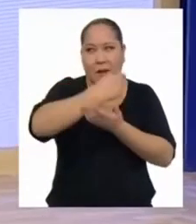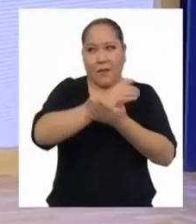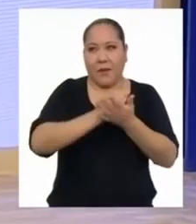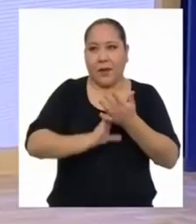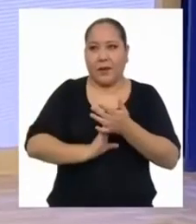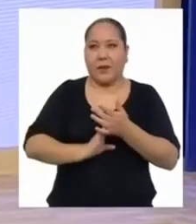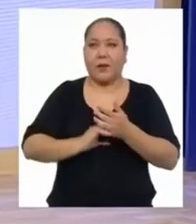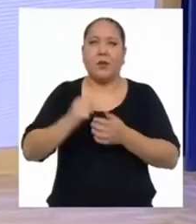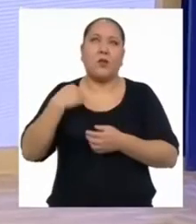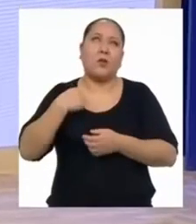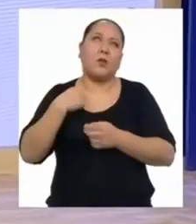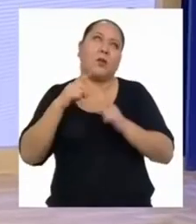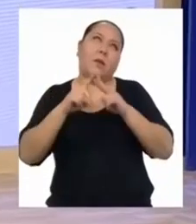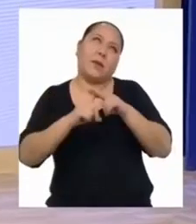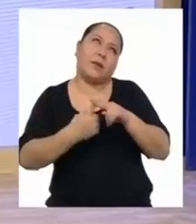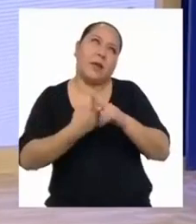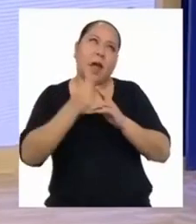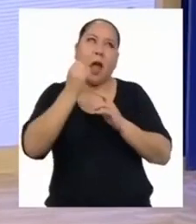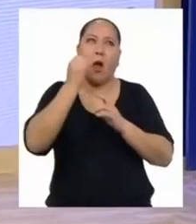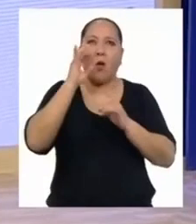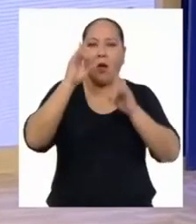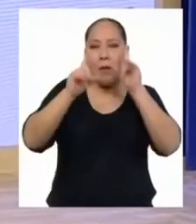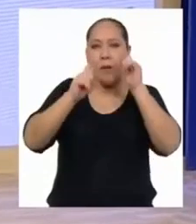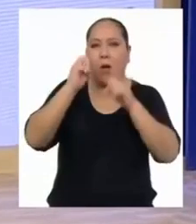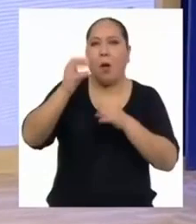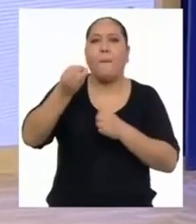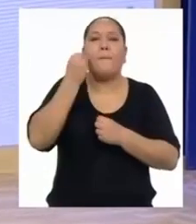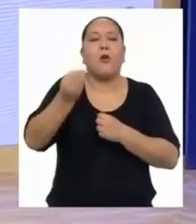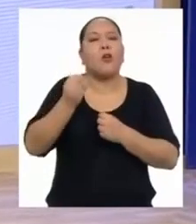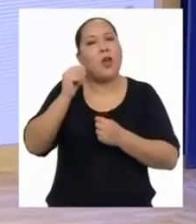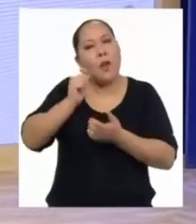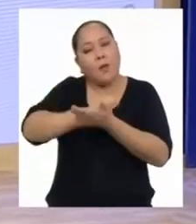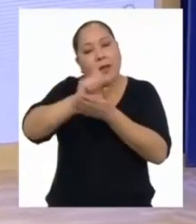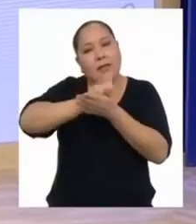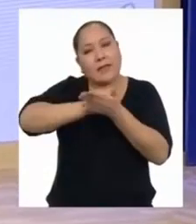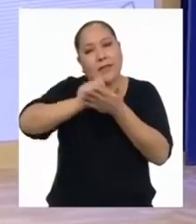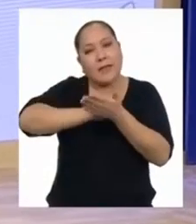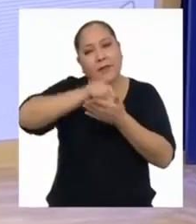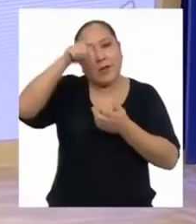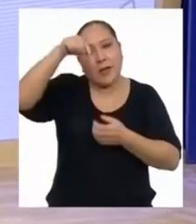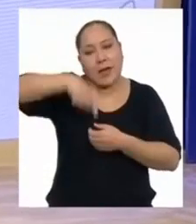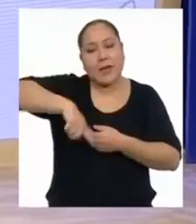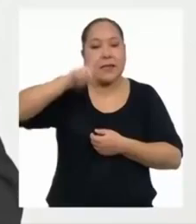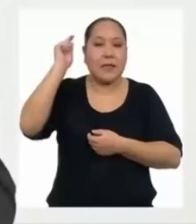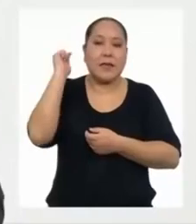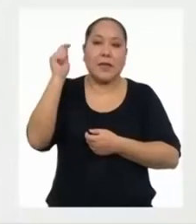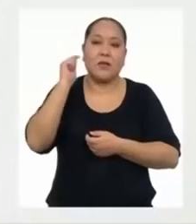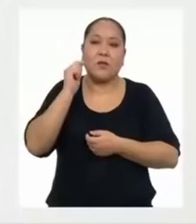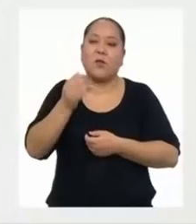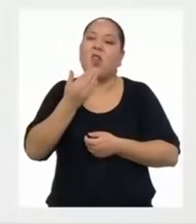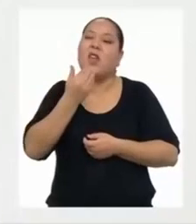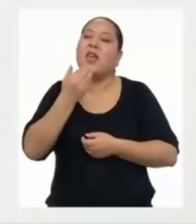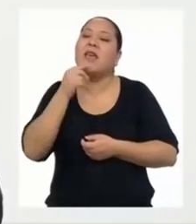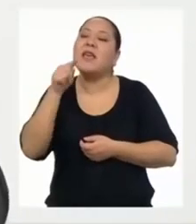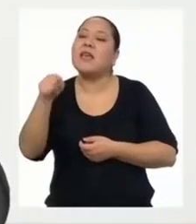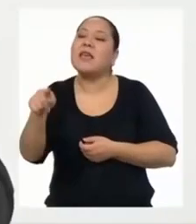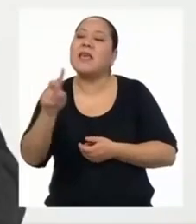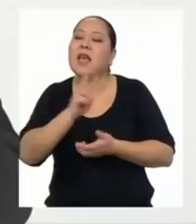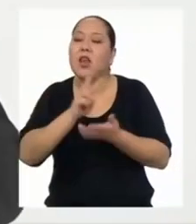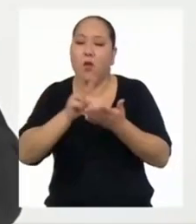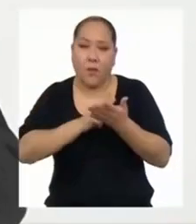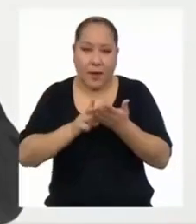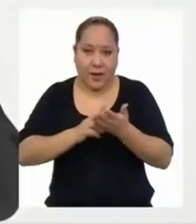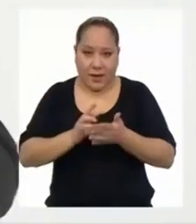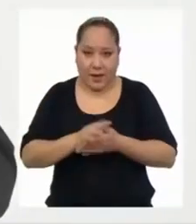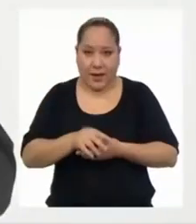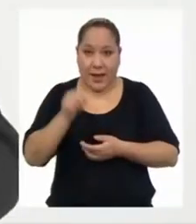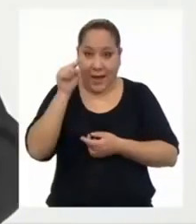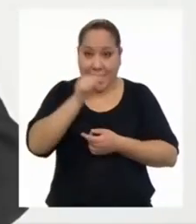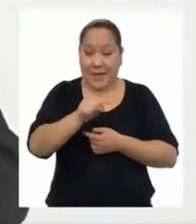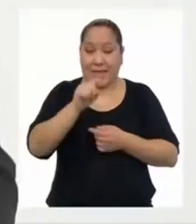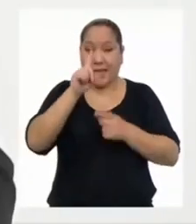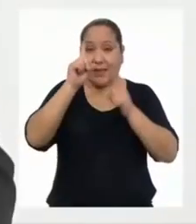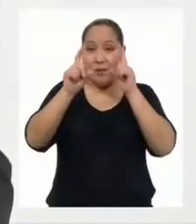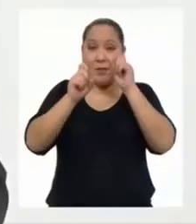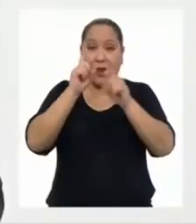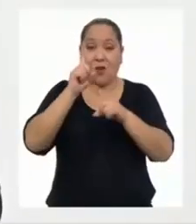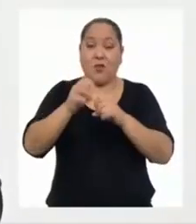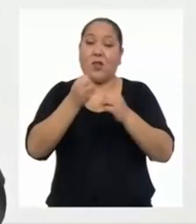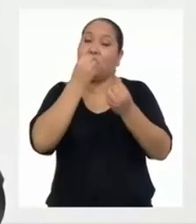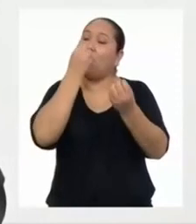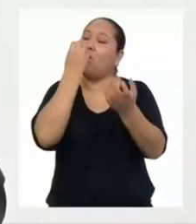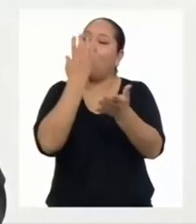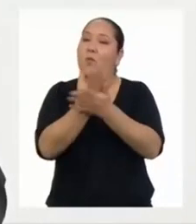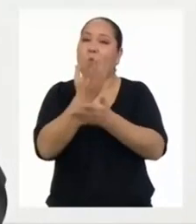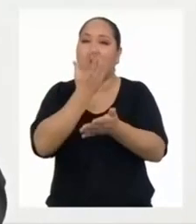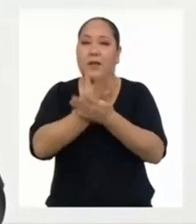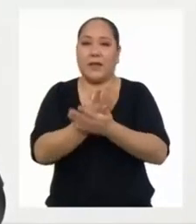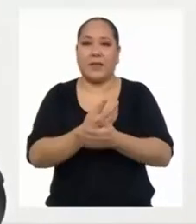de preguntas. ¿Por qué voy a escribir este testimonio? ¿Y quién lo va a leer? Esas preguntas son muy buenas.